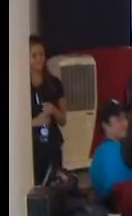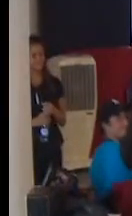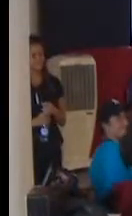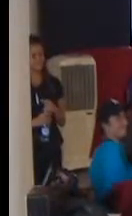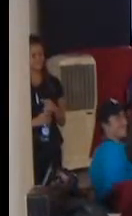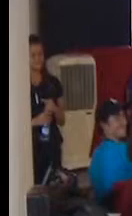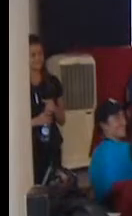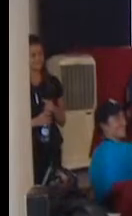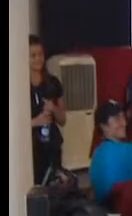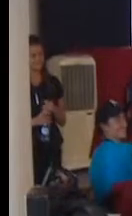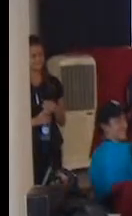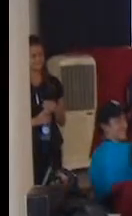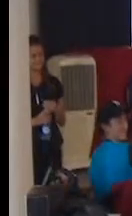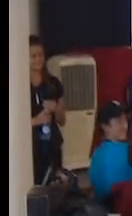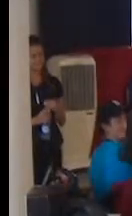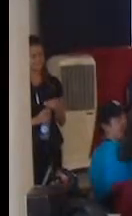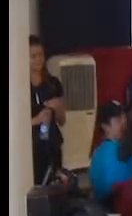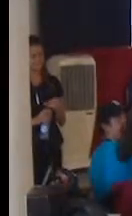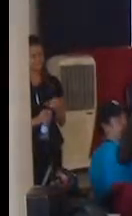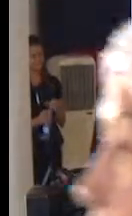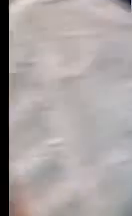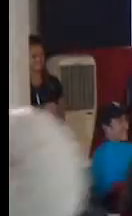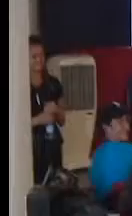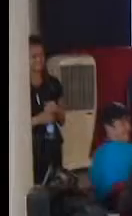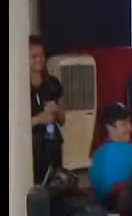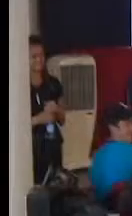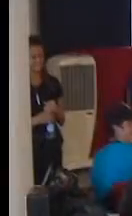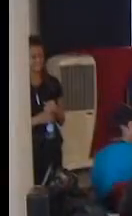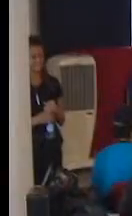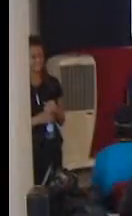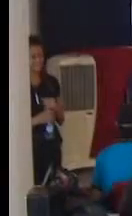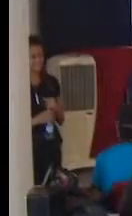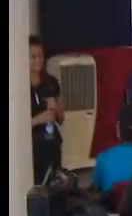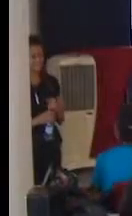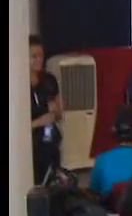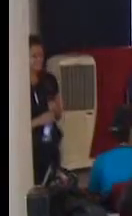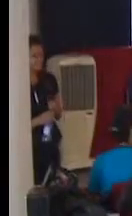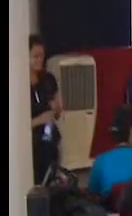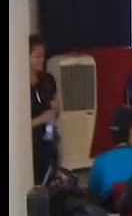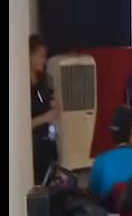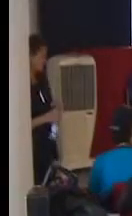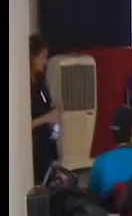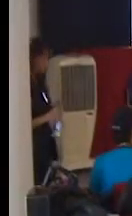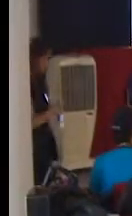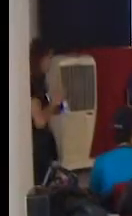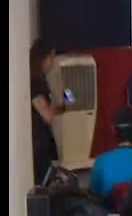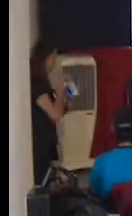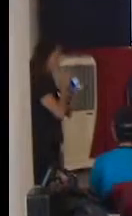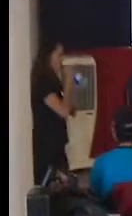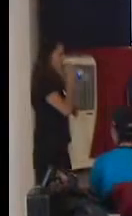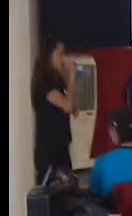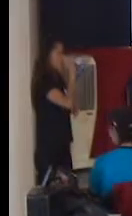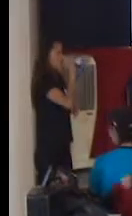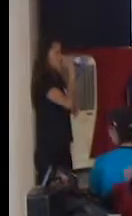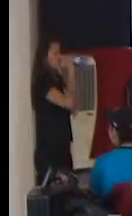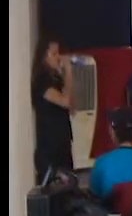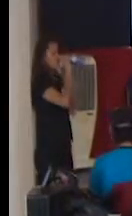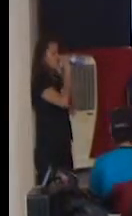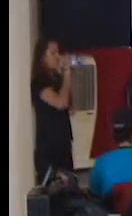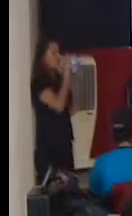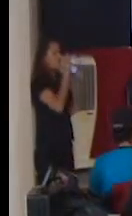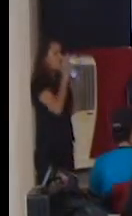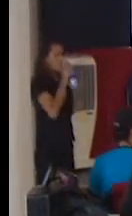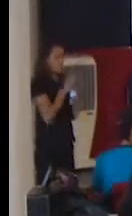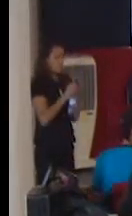Bogotá soy el delegado de la Mesa Distrital de Víctimas de Discapacidad. Soacha también somos Mesa de Víctimas de Discapacidad con nuestra fundación de